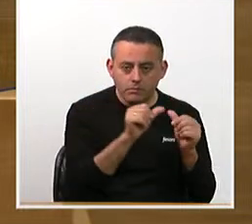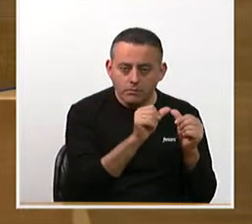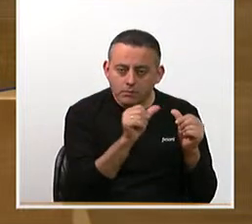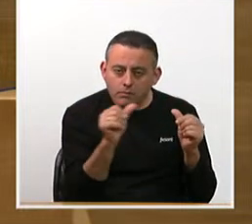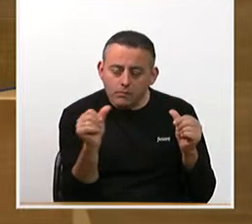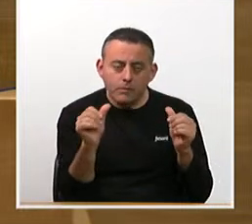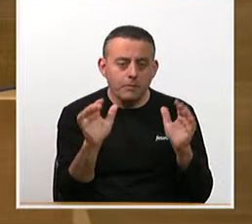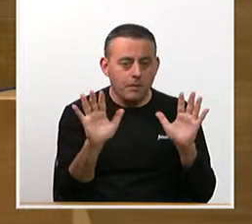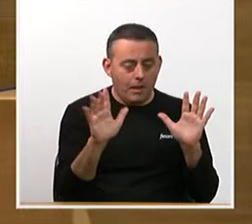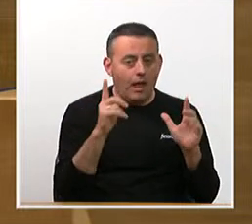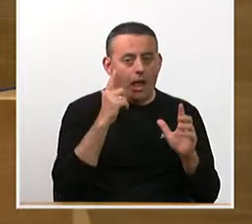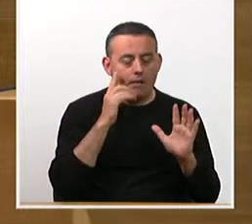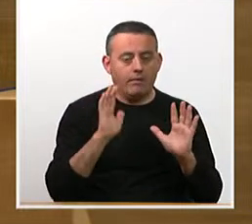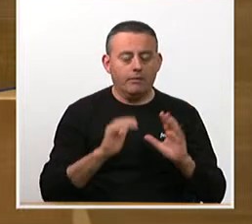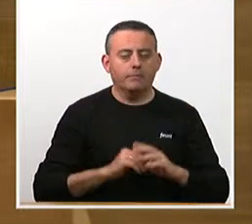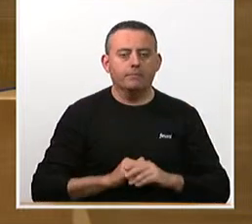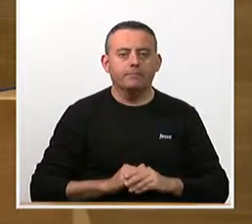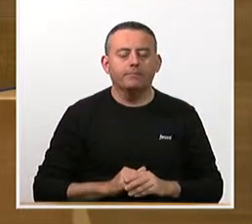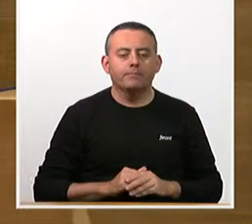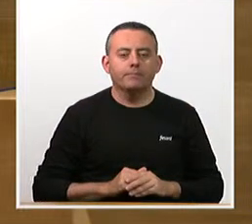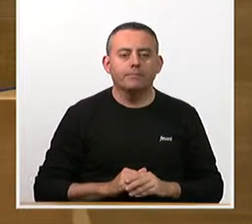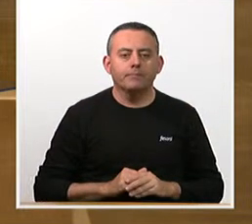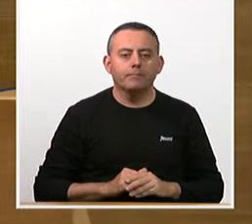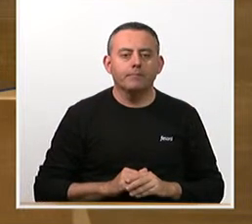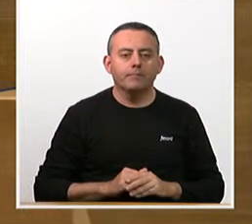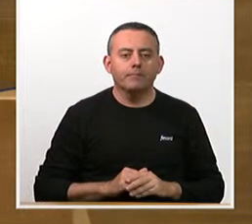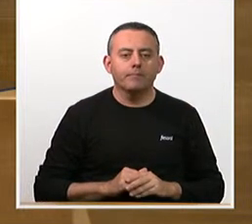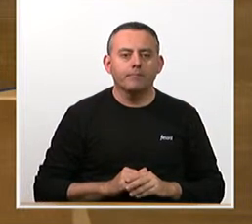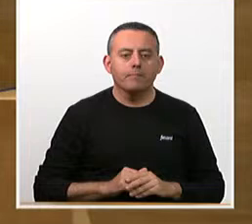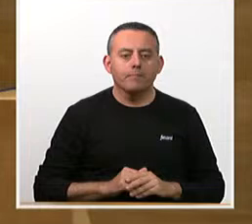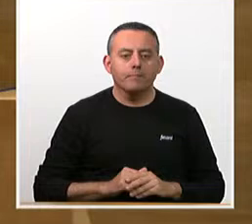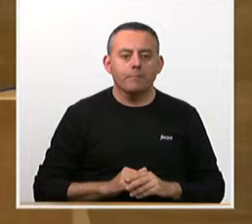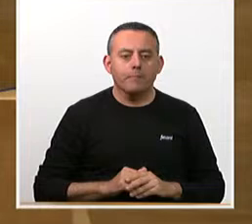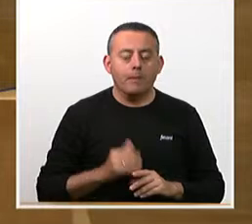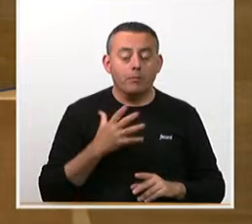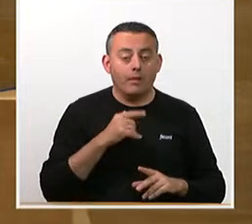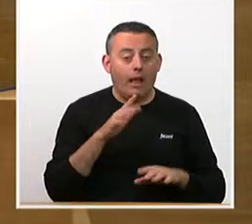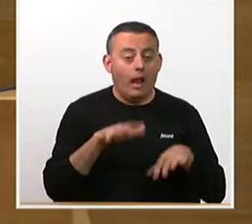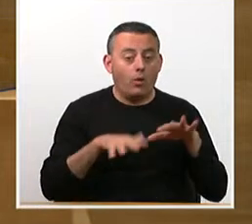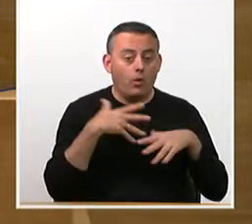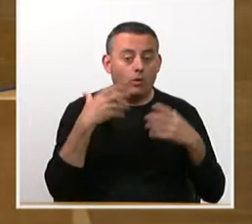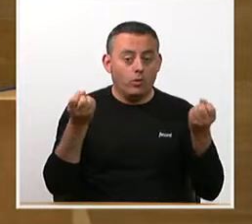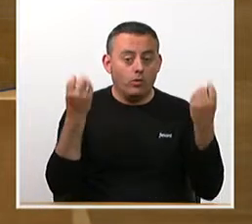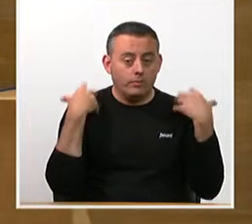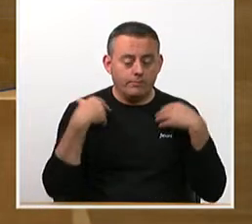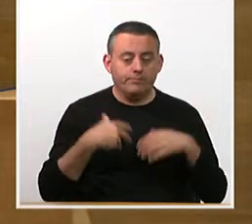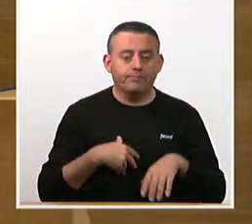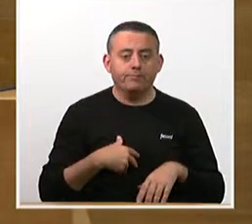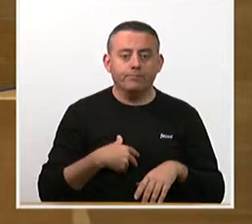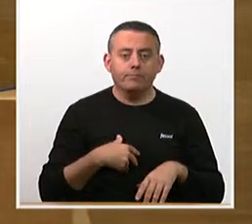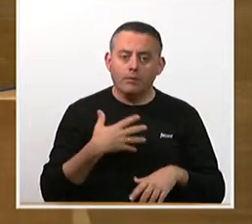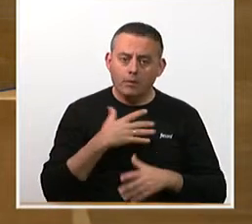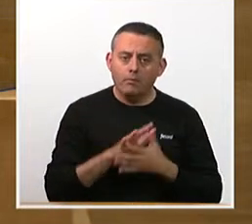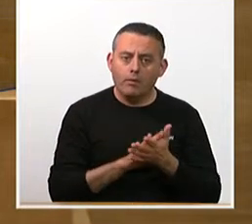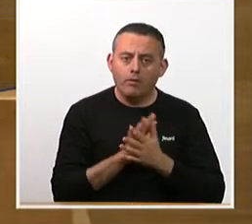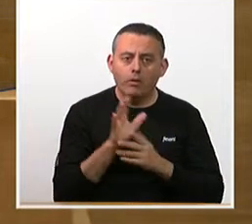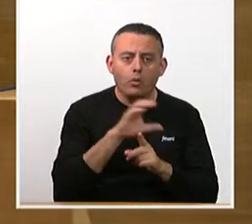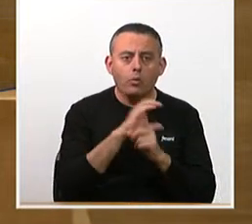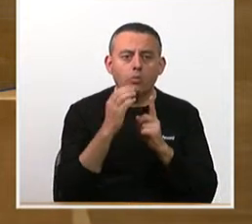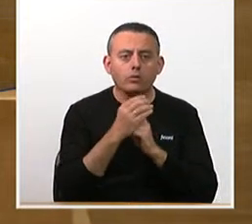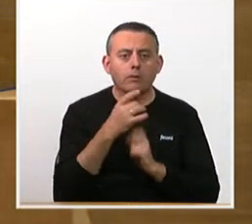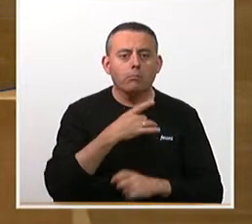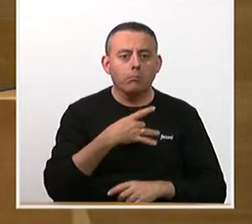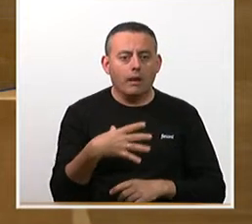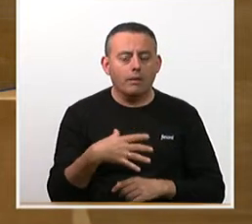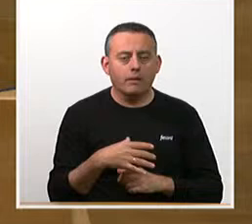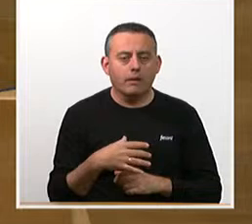respuesta que que se me escapa en primero le voy a decir lo de la cultura Blanca efectivamente yo digo cultura Blanca pero la cultura blanca no es para